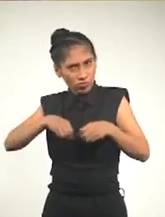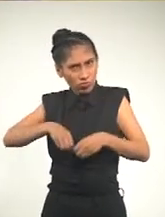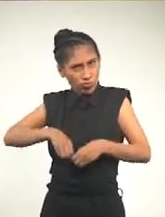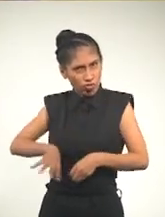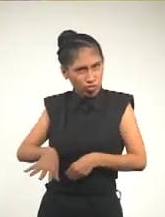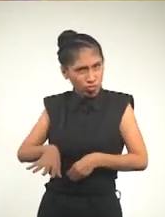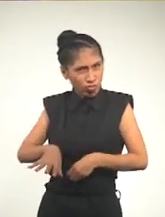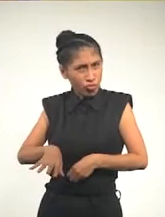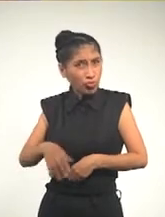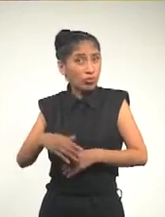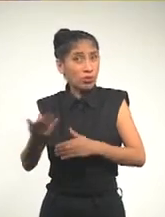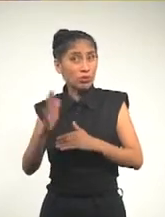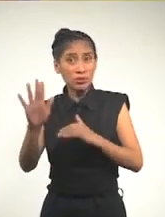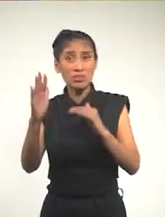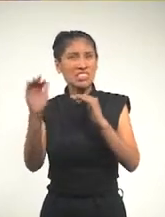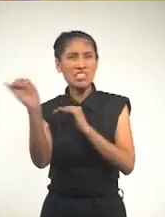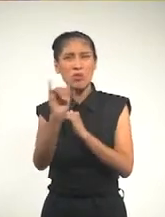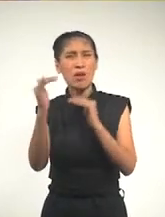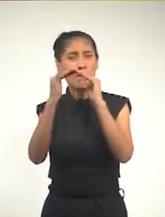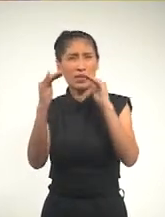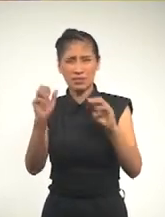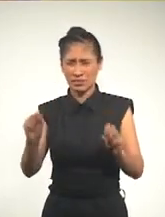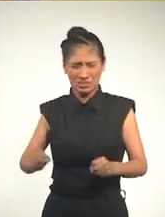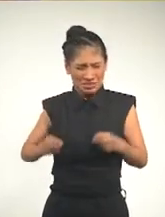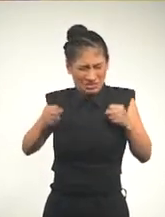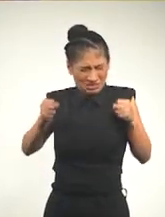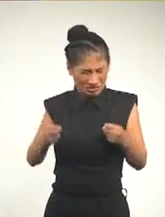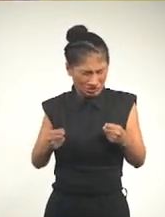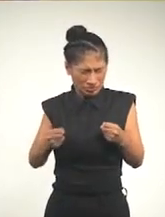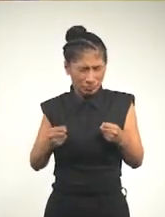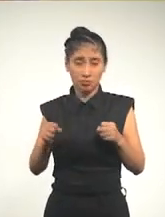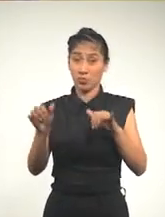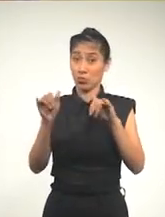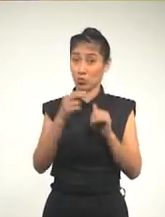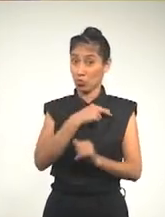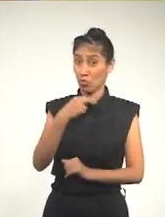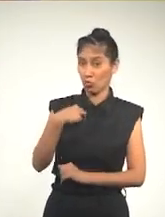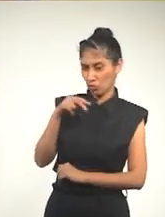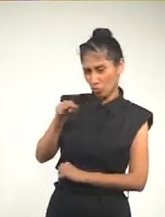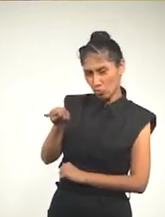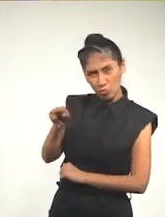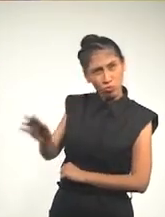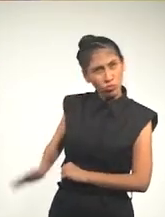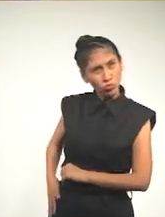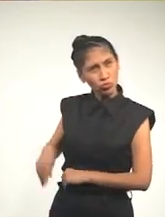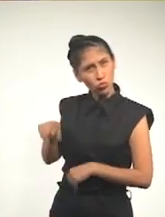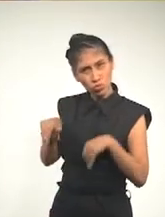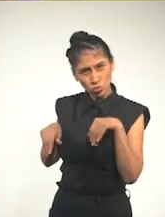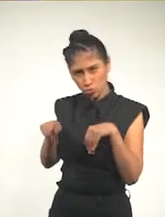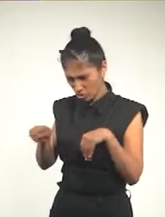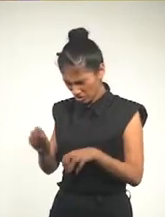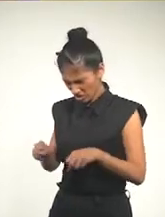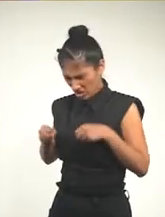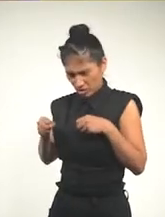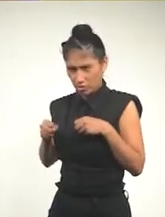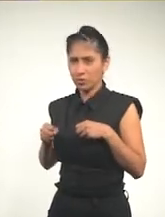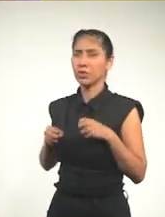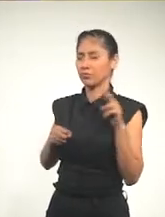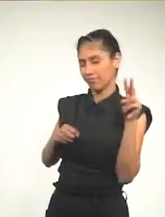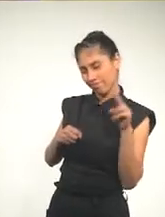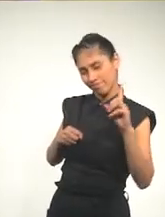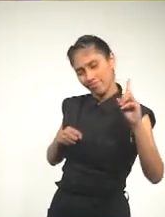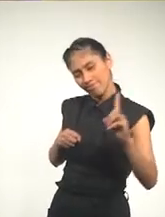en su estómago. Y fue muy importante que nosotros, los adultos de la casa, pudiéramos notar que algo le estaba pasando